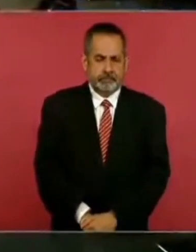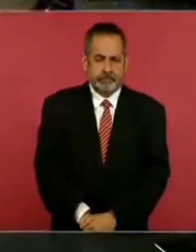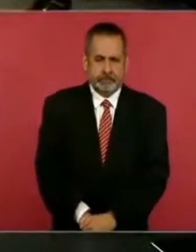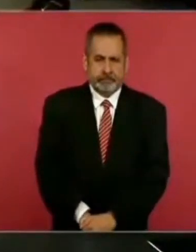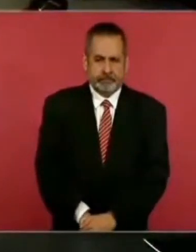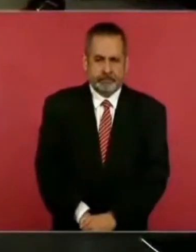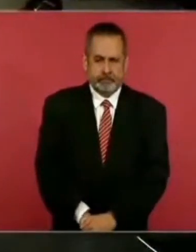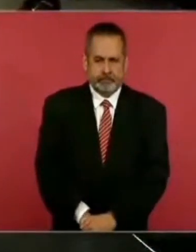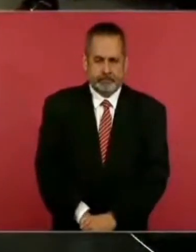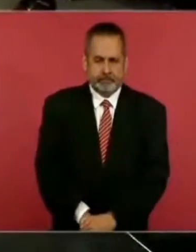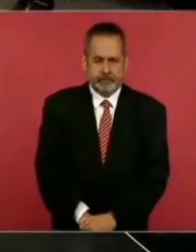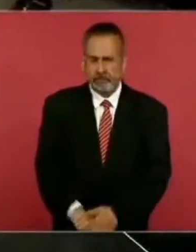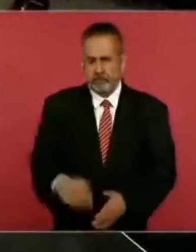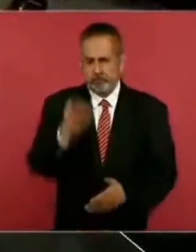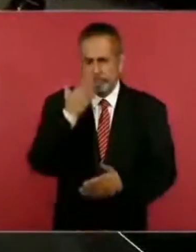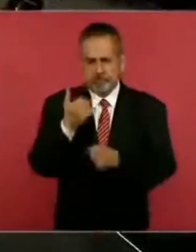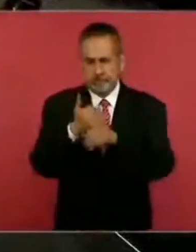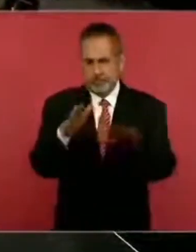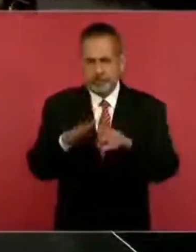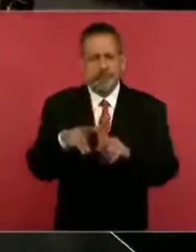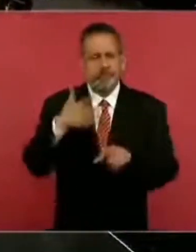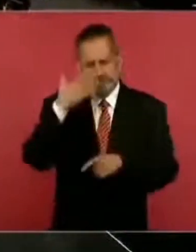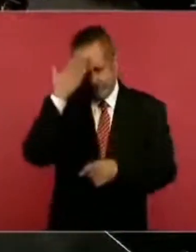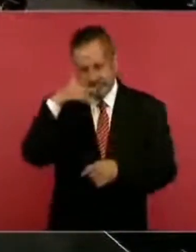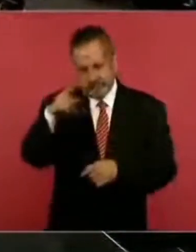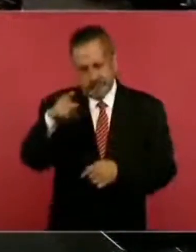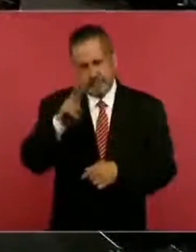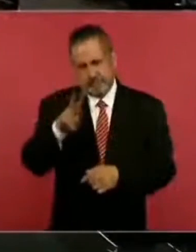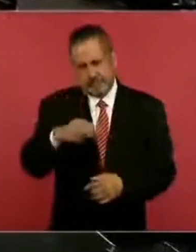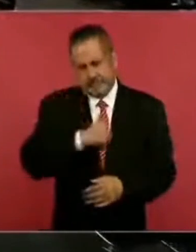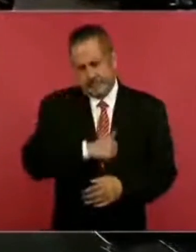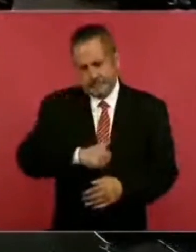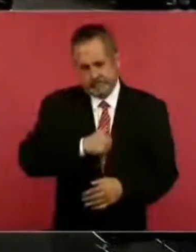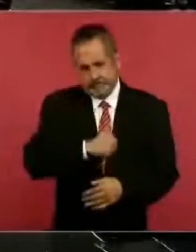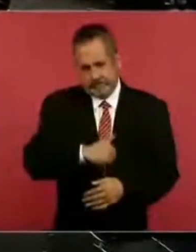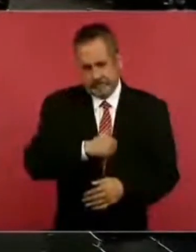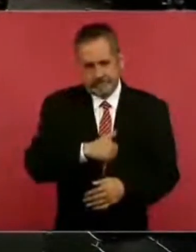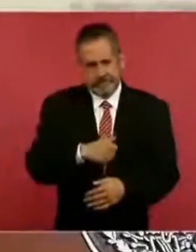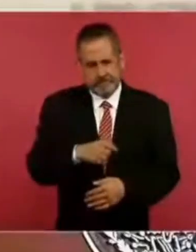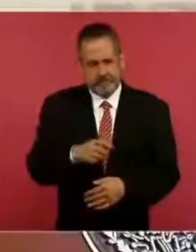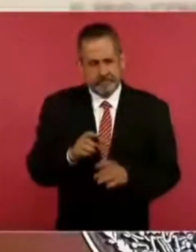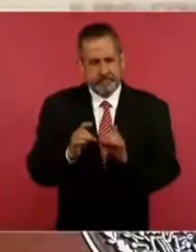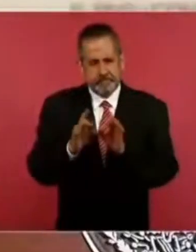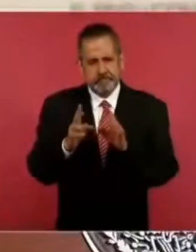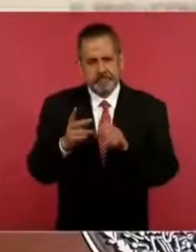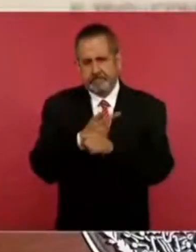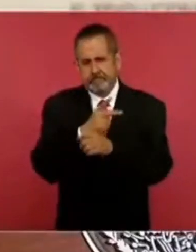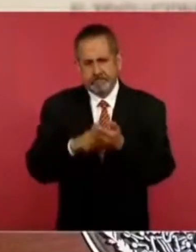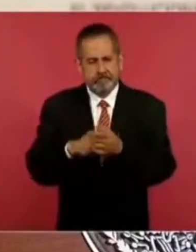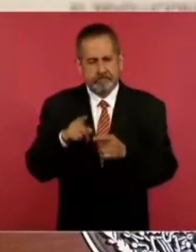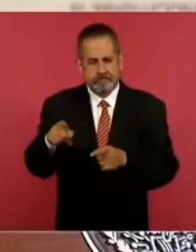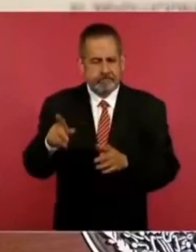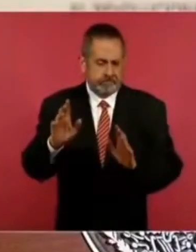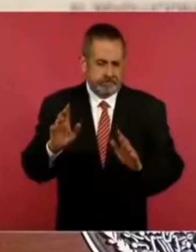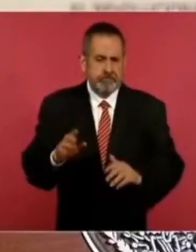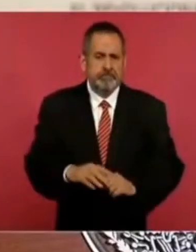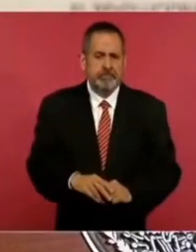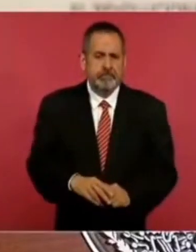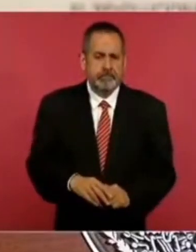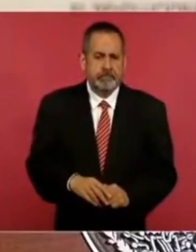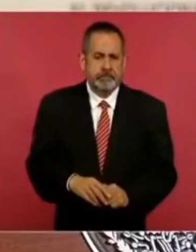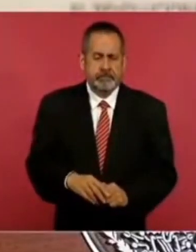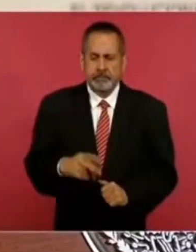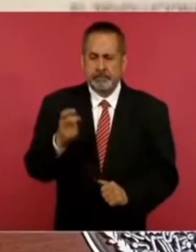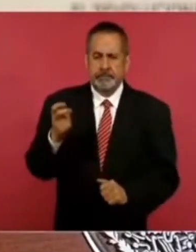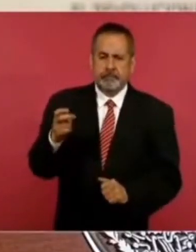Maine? No tenemos todavía. Sí, sabemos, es muy lamentable lo que está sucediendo con